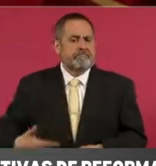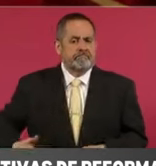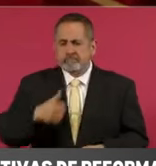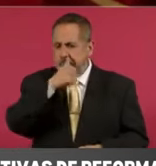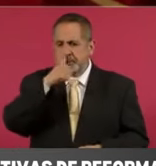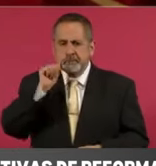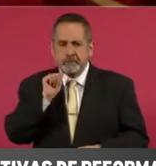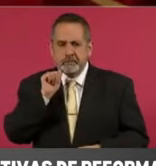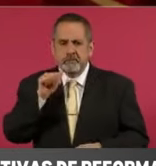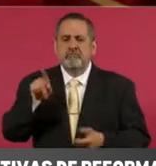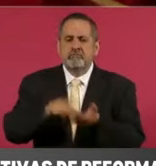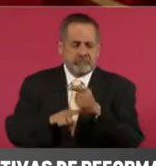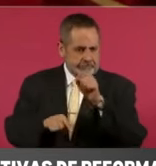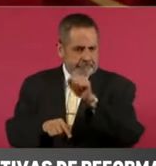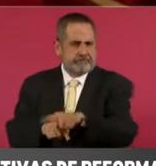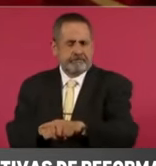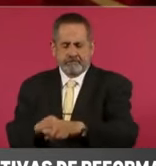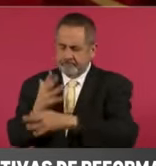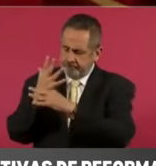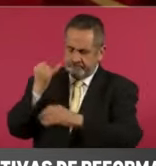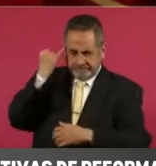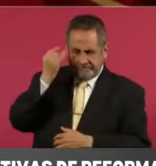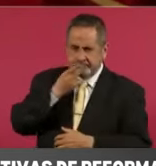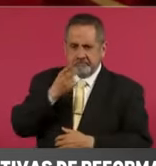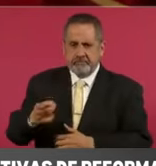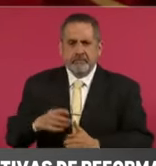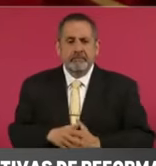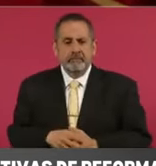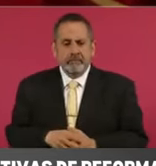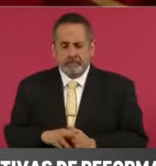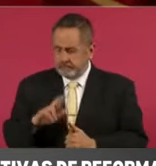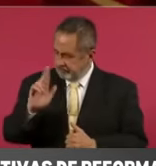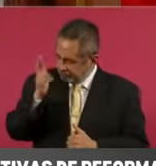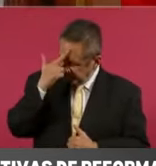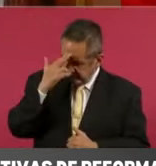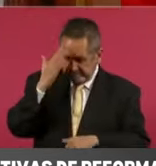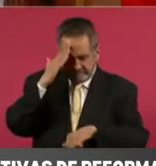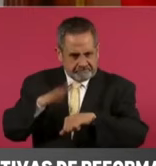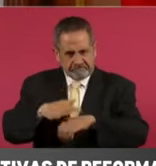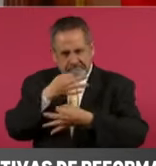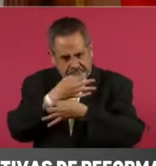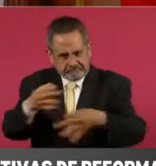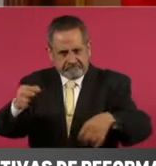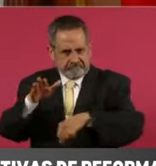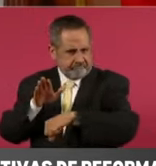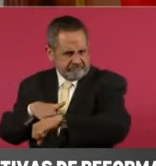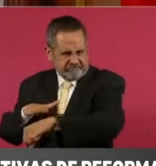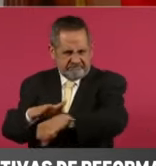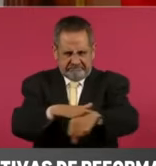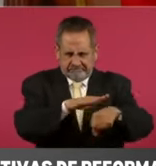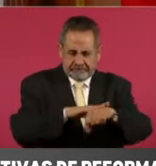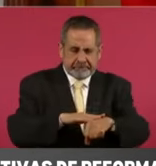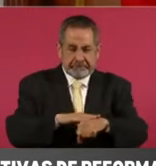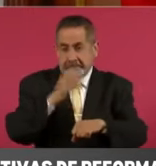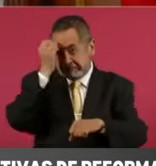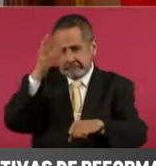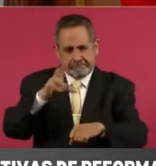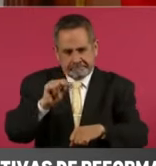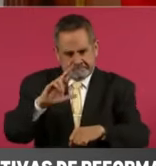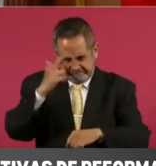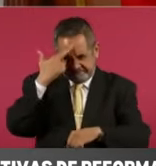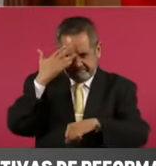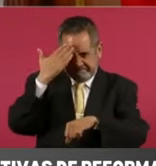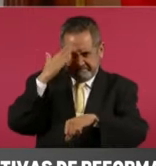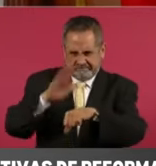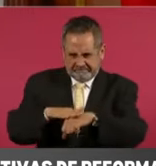Juárez, quien sostenía, lo recuerdo, para que no se tenga nada